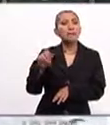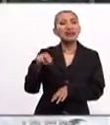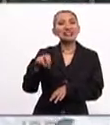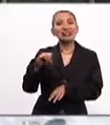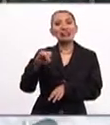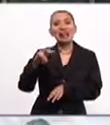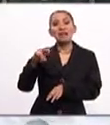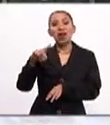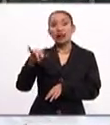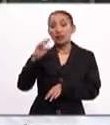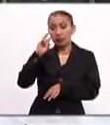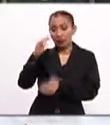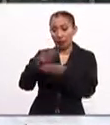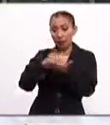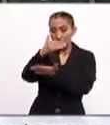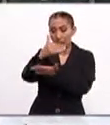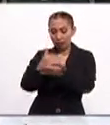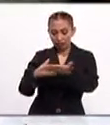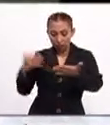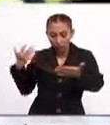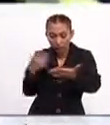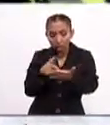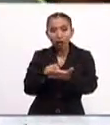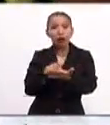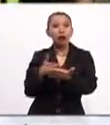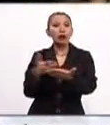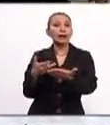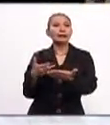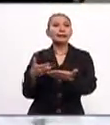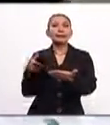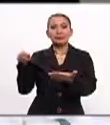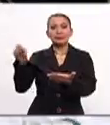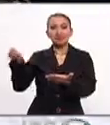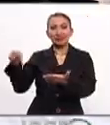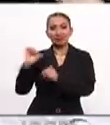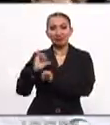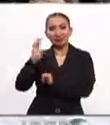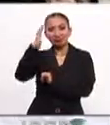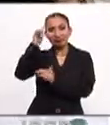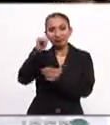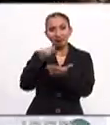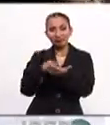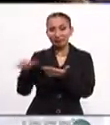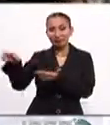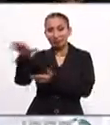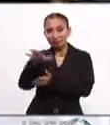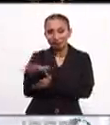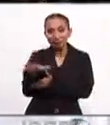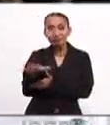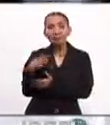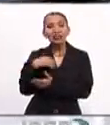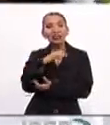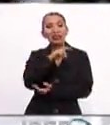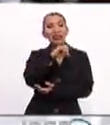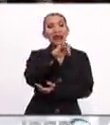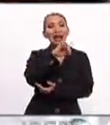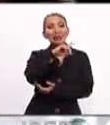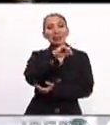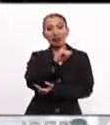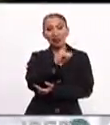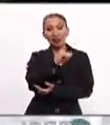Pensilvania, donde salió un documento que hizo las autoridades locales. En